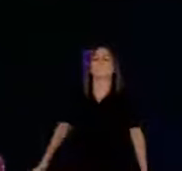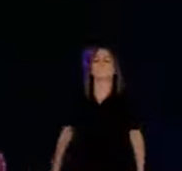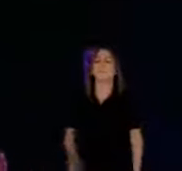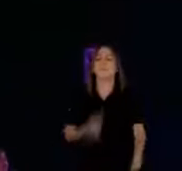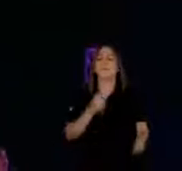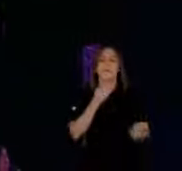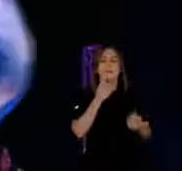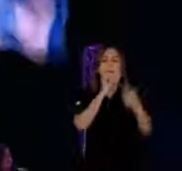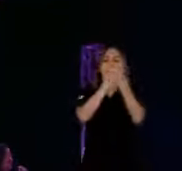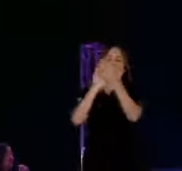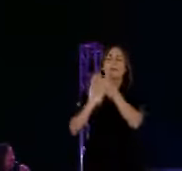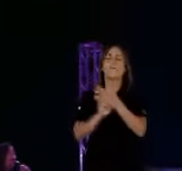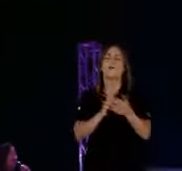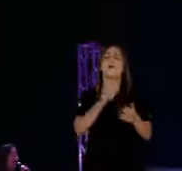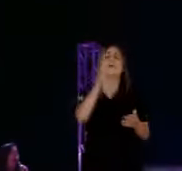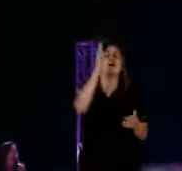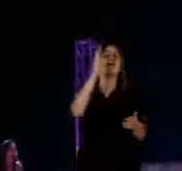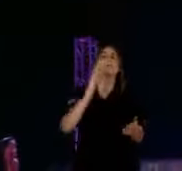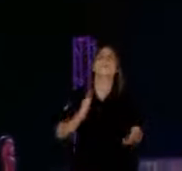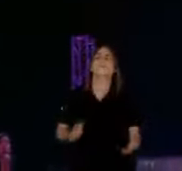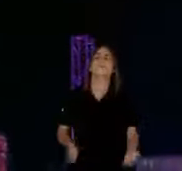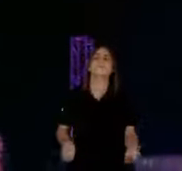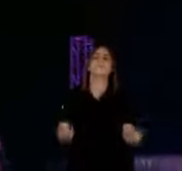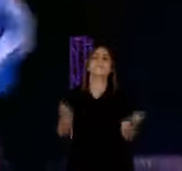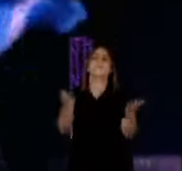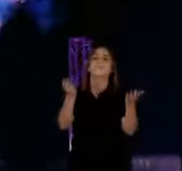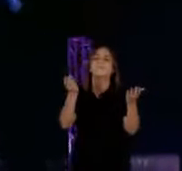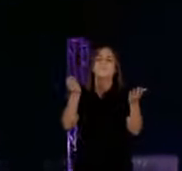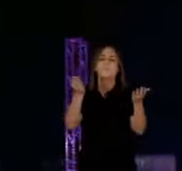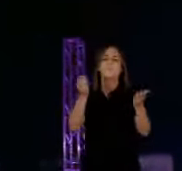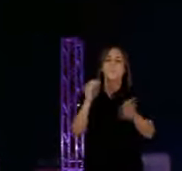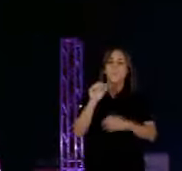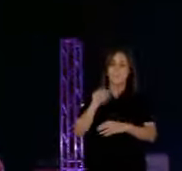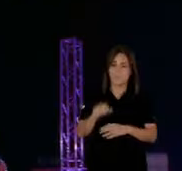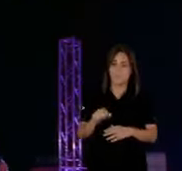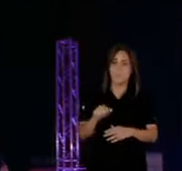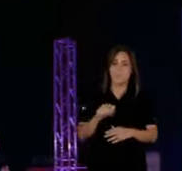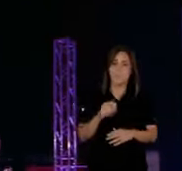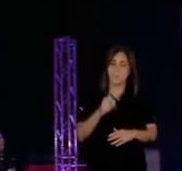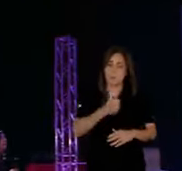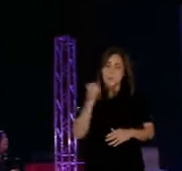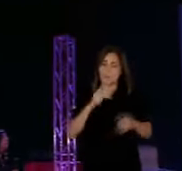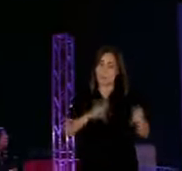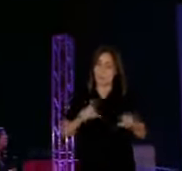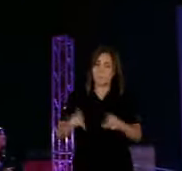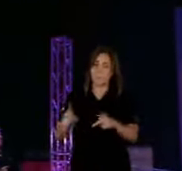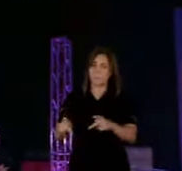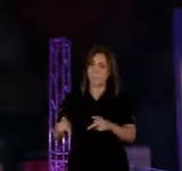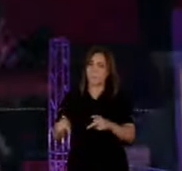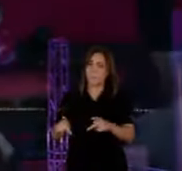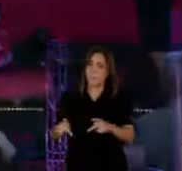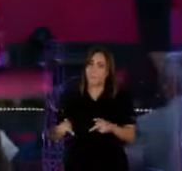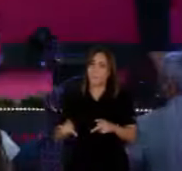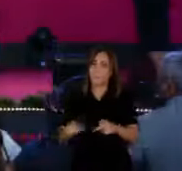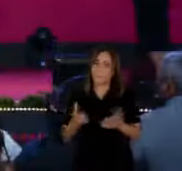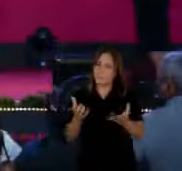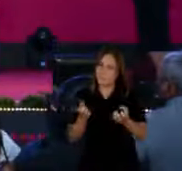Dios, alaba a Dios. Si hubiese alguien más, permítanos orar por